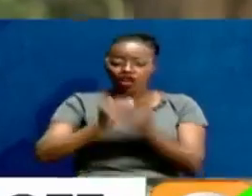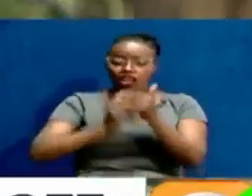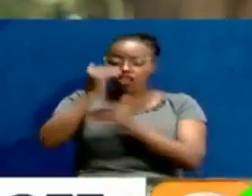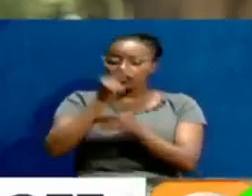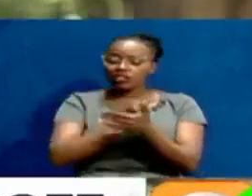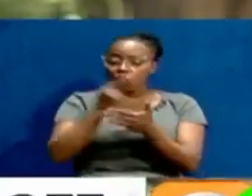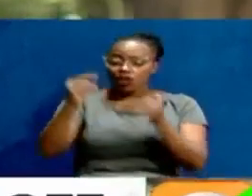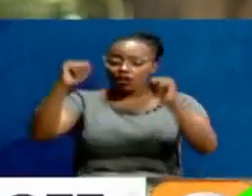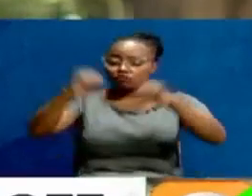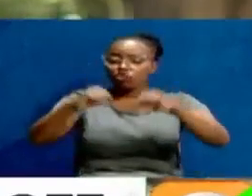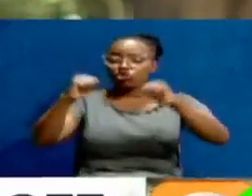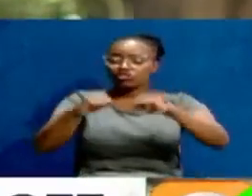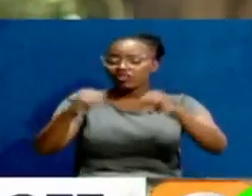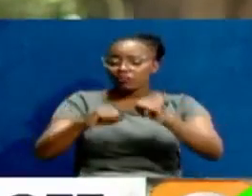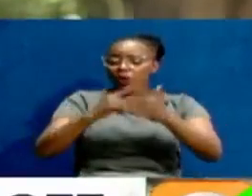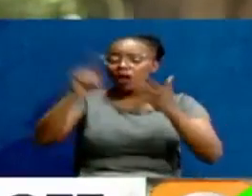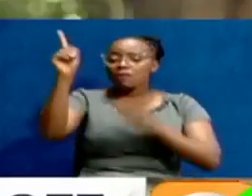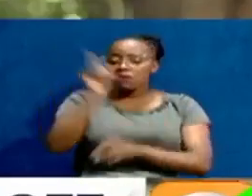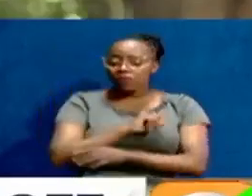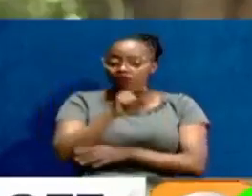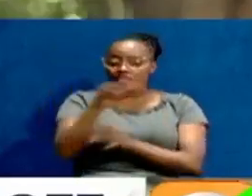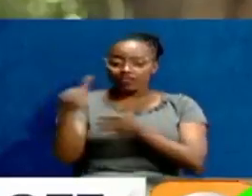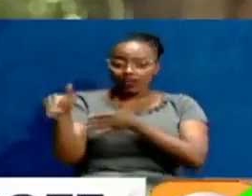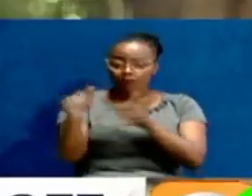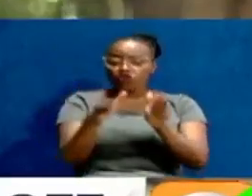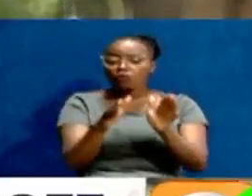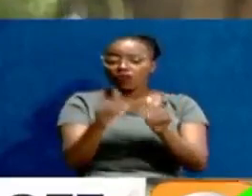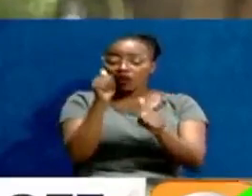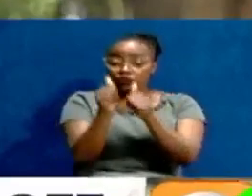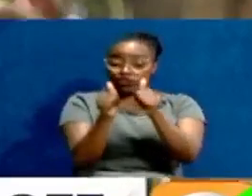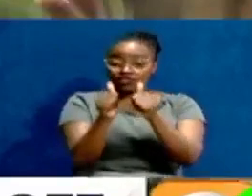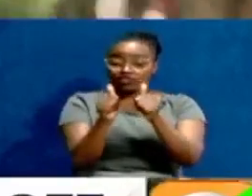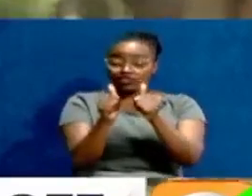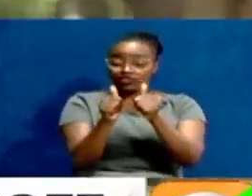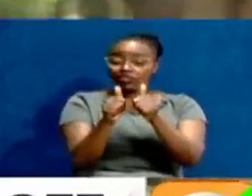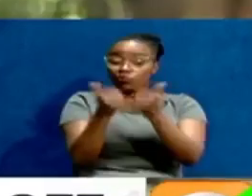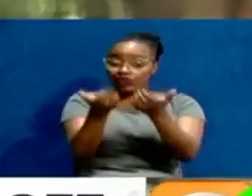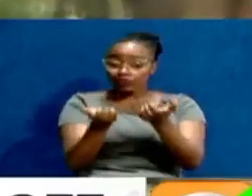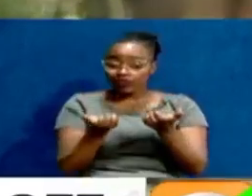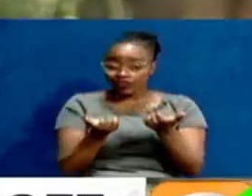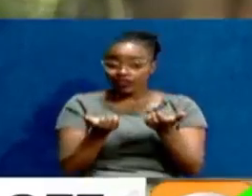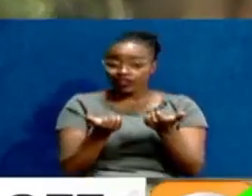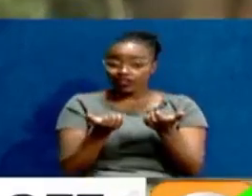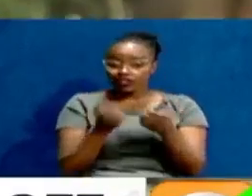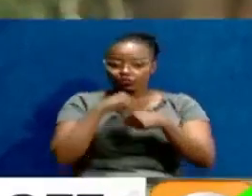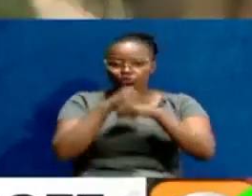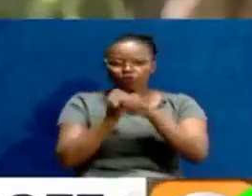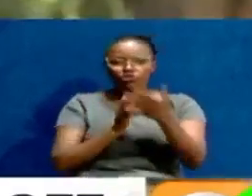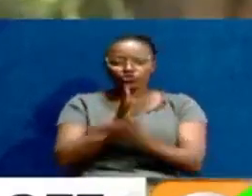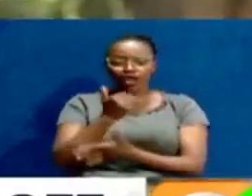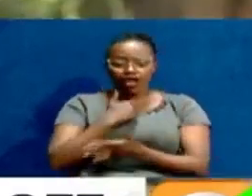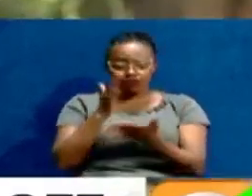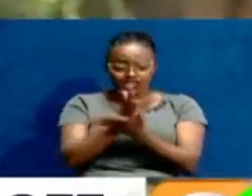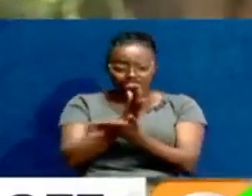lijalo waweze kupitisha ile formula ambayo itahitajika kuhakikisha